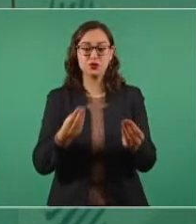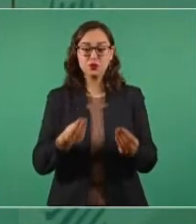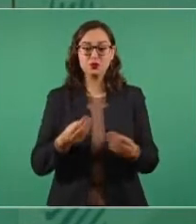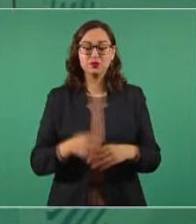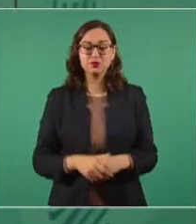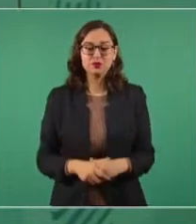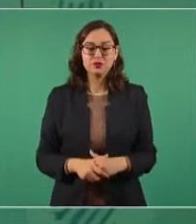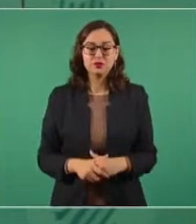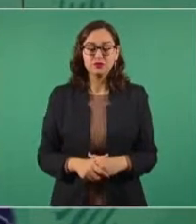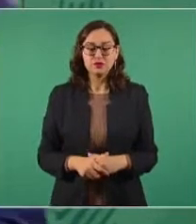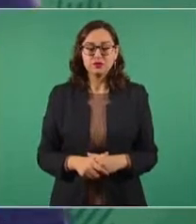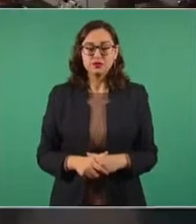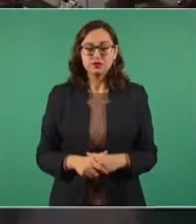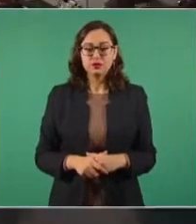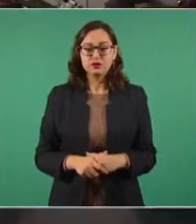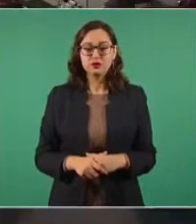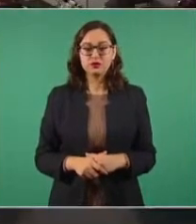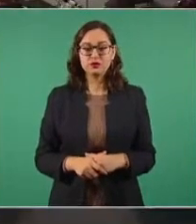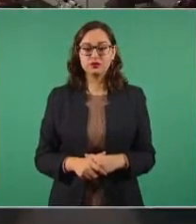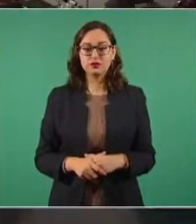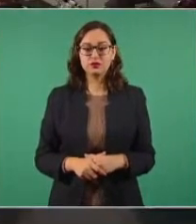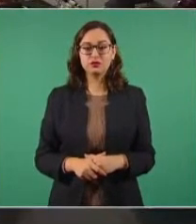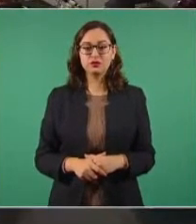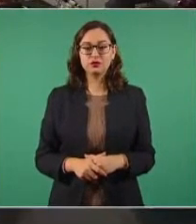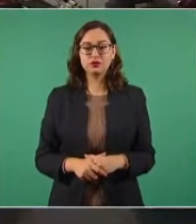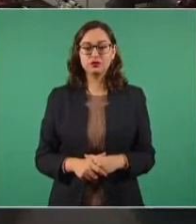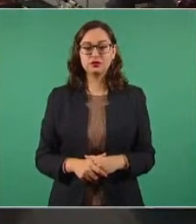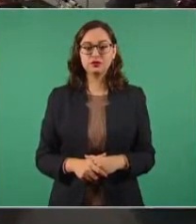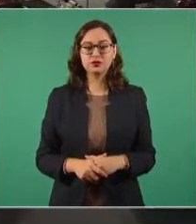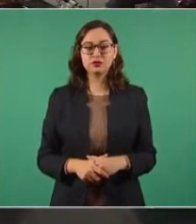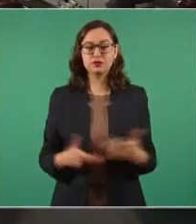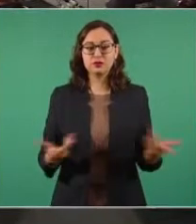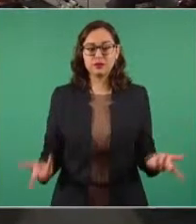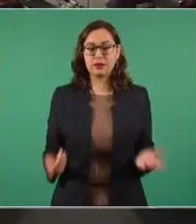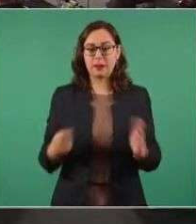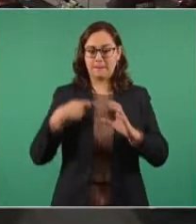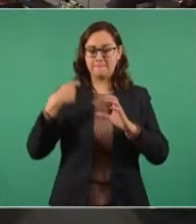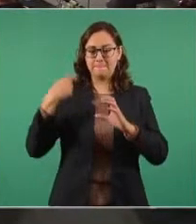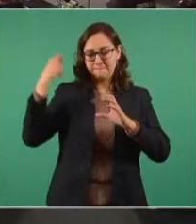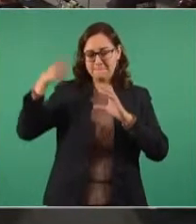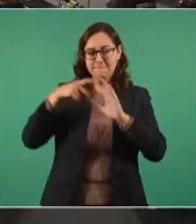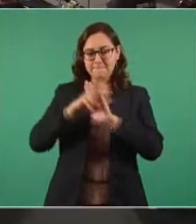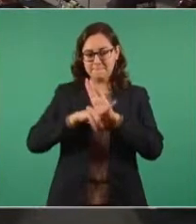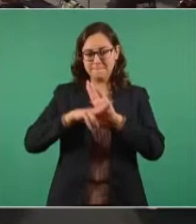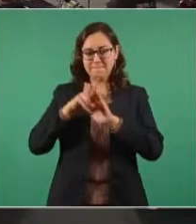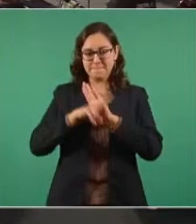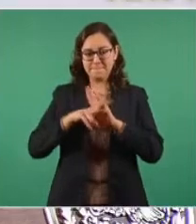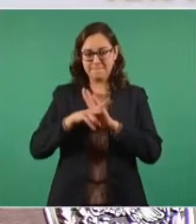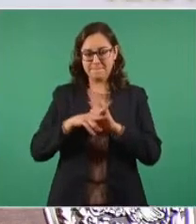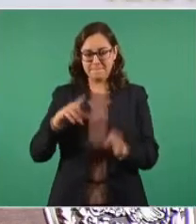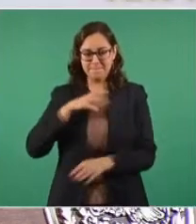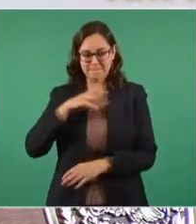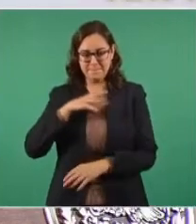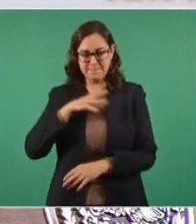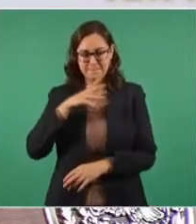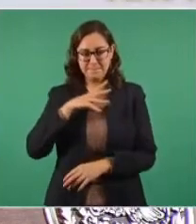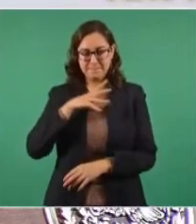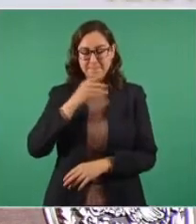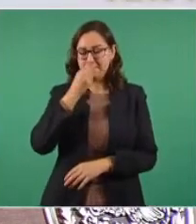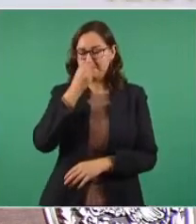hay un vídeo la más que no lo vamos a poner porque tiene que ver compartido y nos